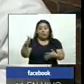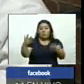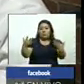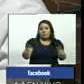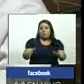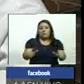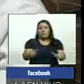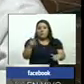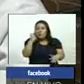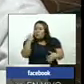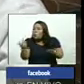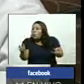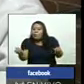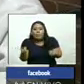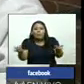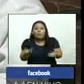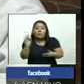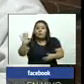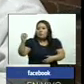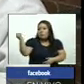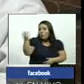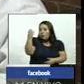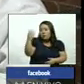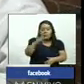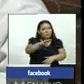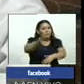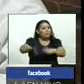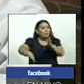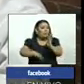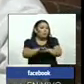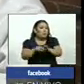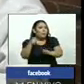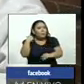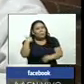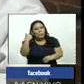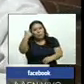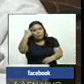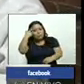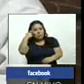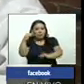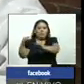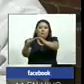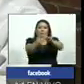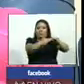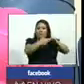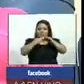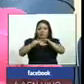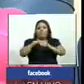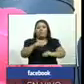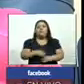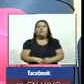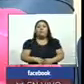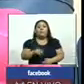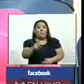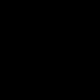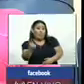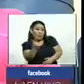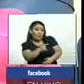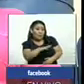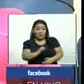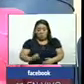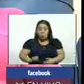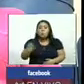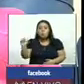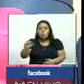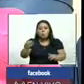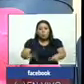tenido que cubrir todas sus emergencias y todo. Entonces podríamos considerar que es a nivel nacional quizás. Si los salvadoreños